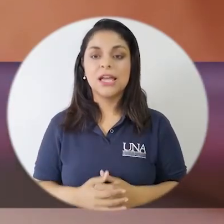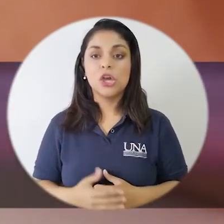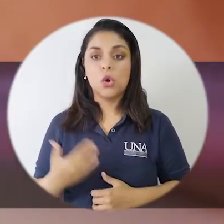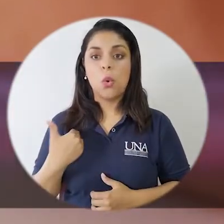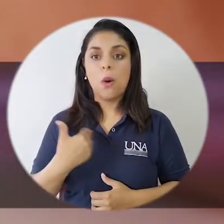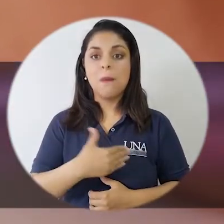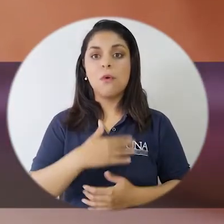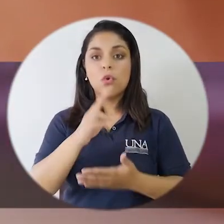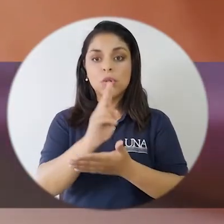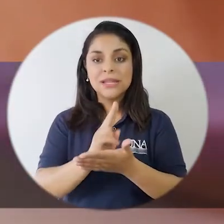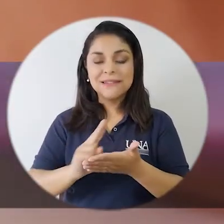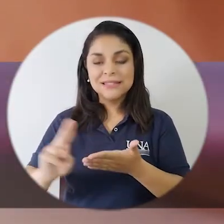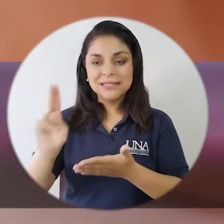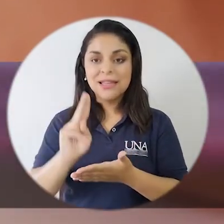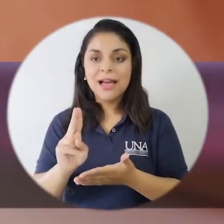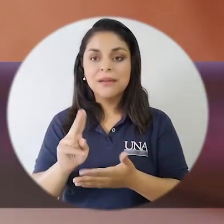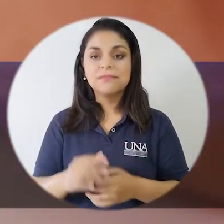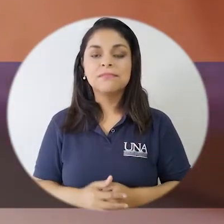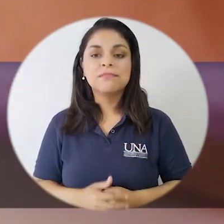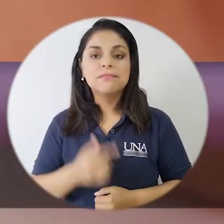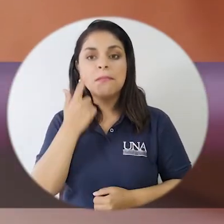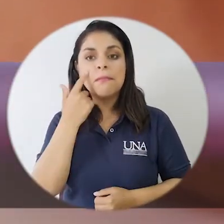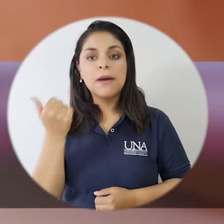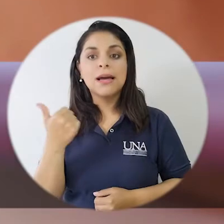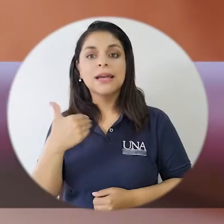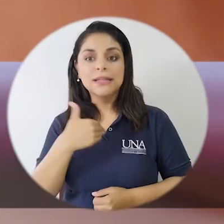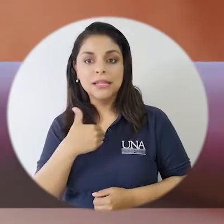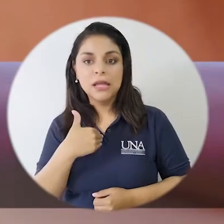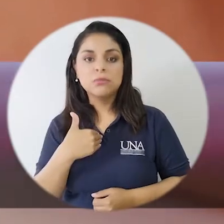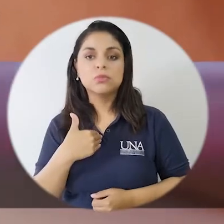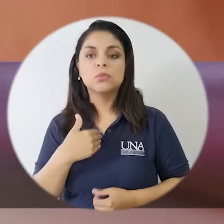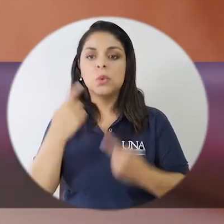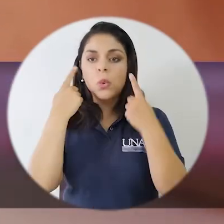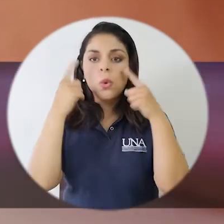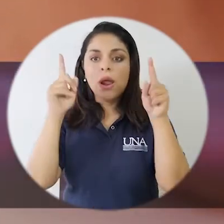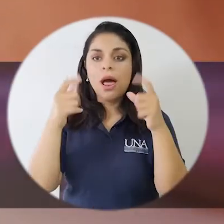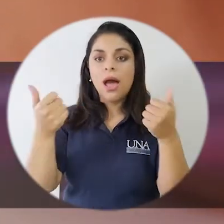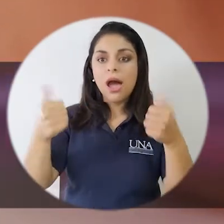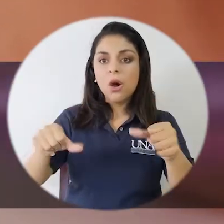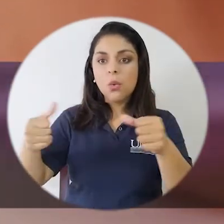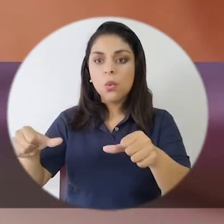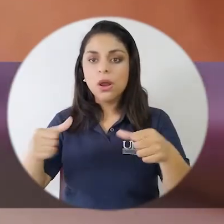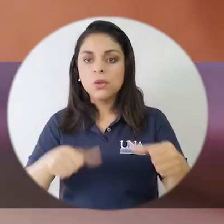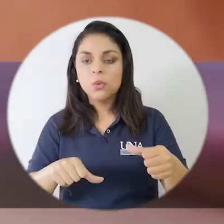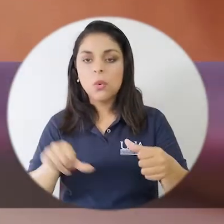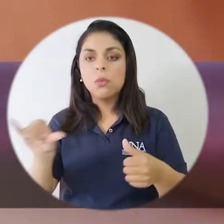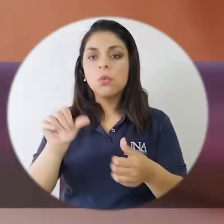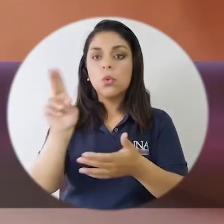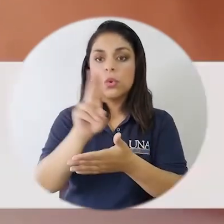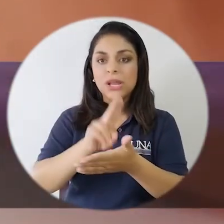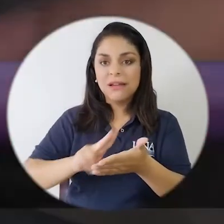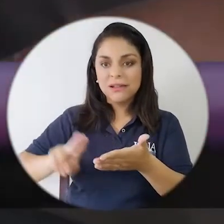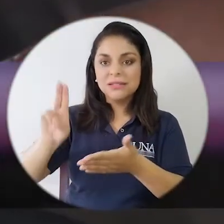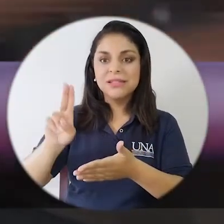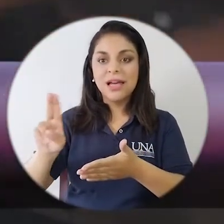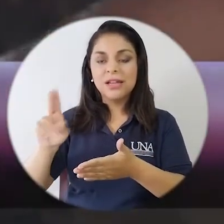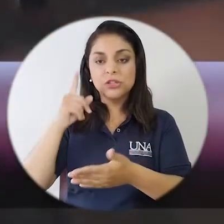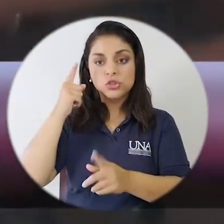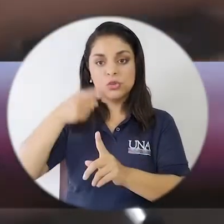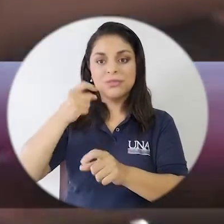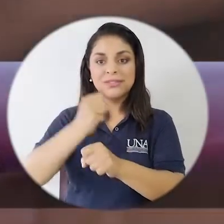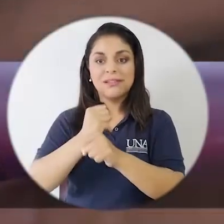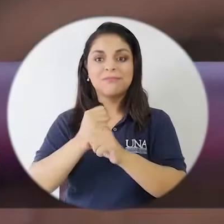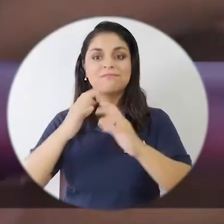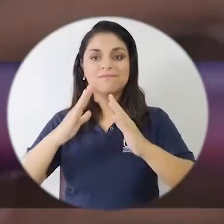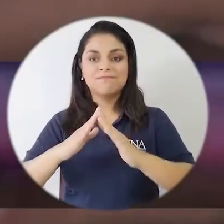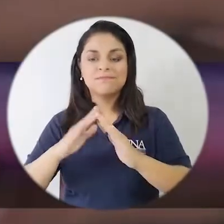mesa de trabajo como universidades el último día para tener como esas especies de acuerdos como universidades en pro de un teletrabajo